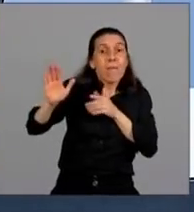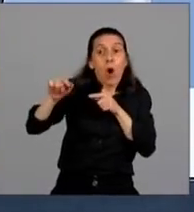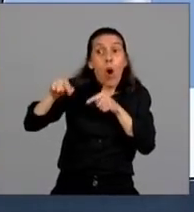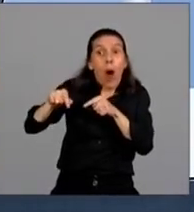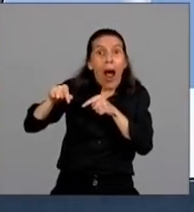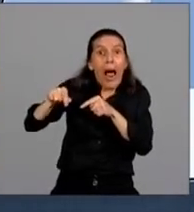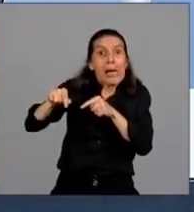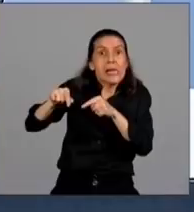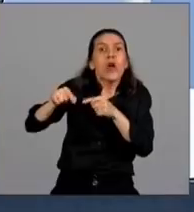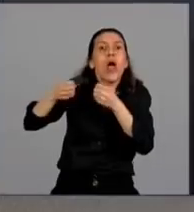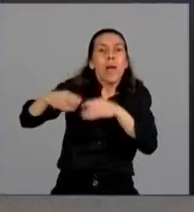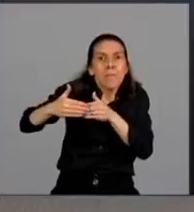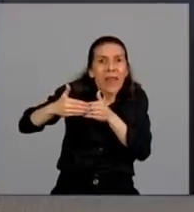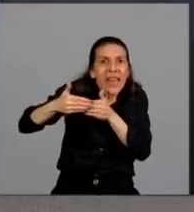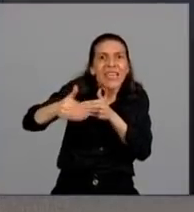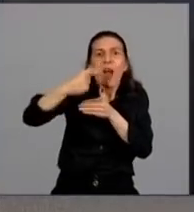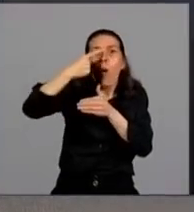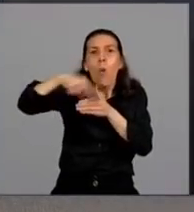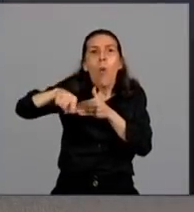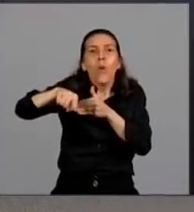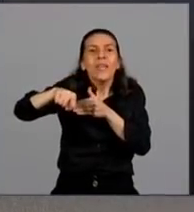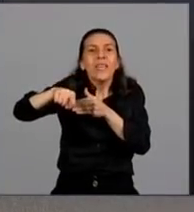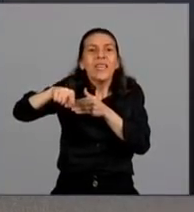última fase.